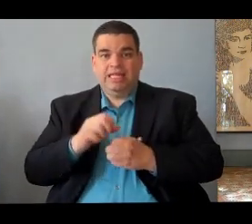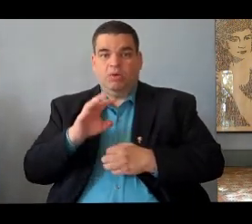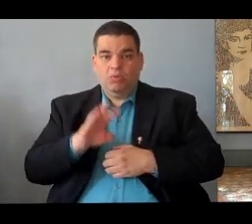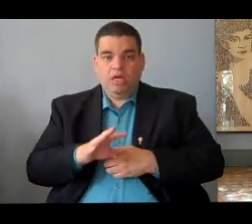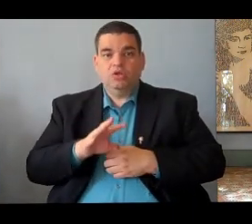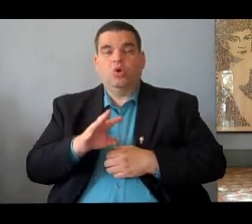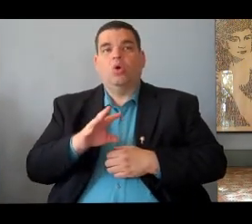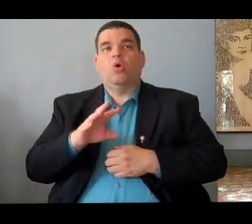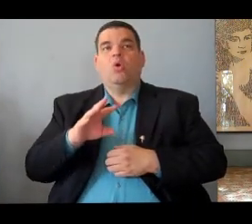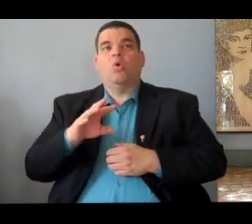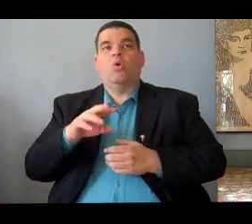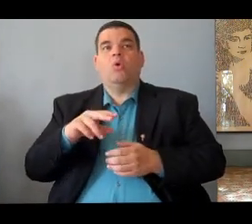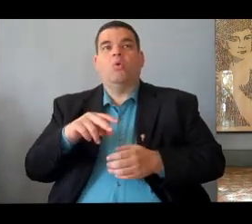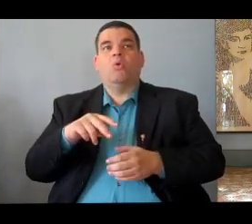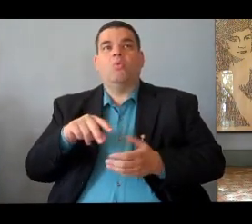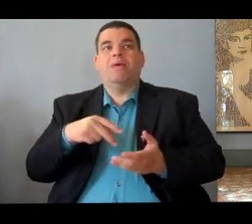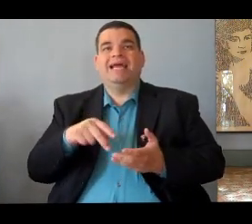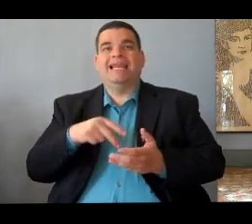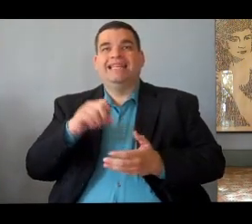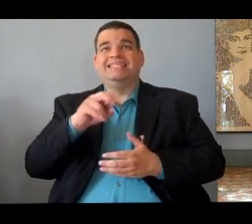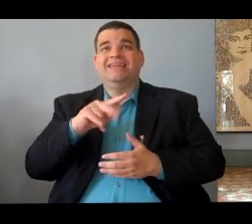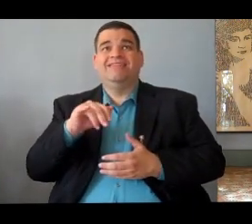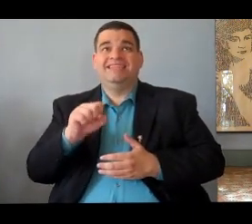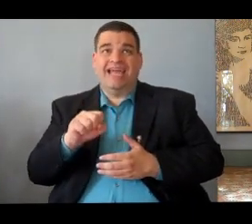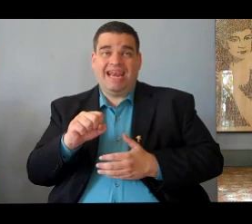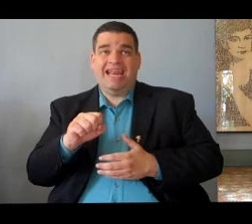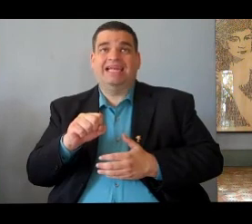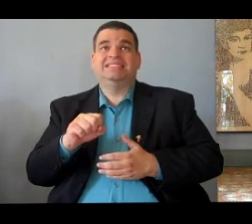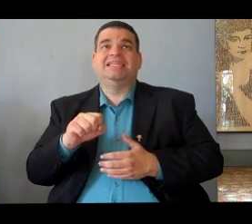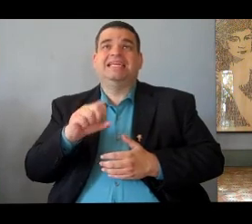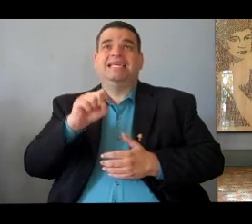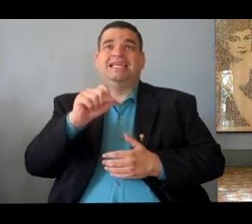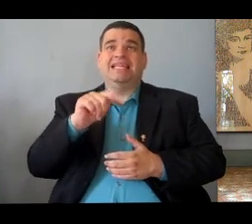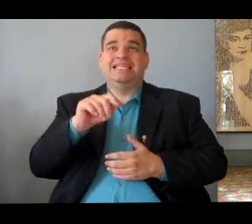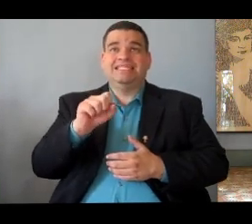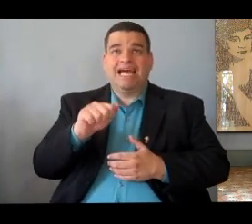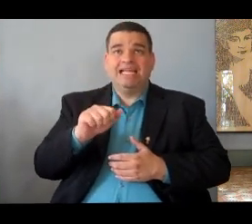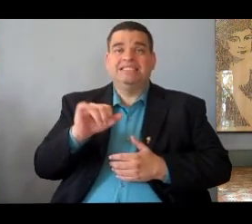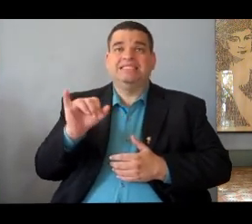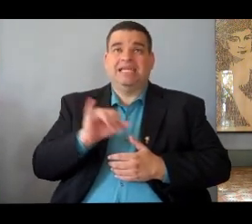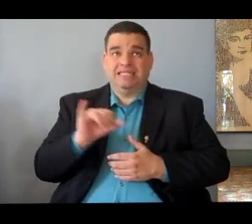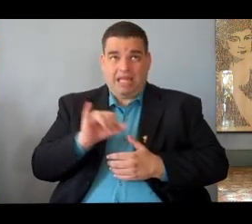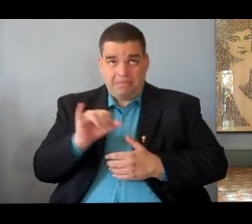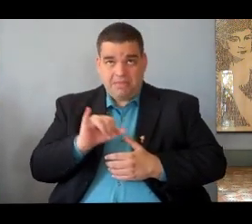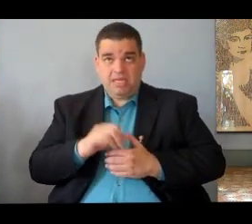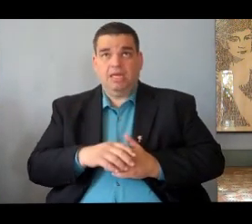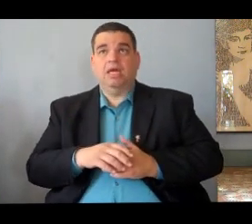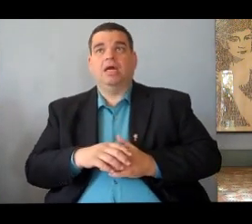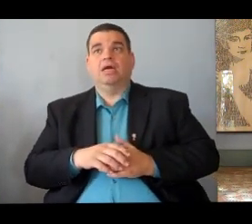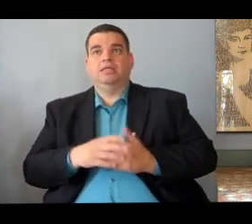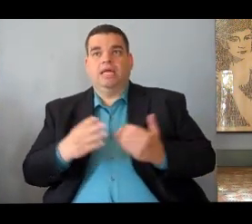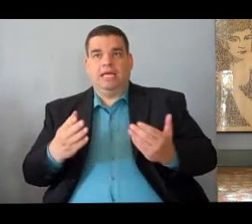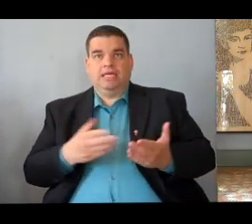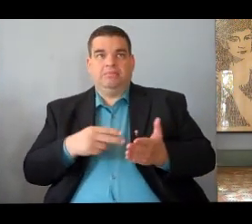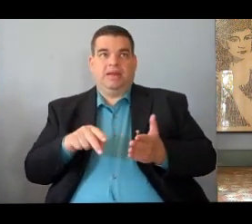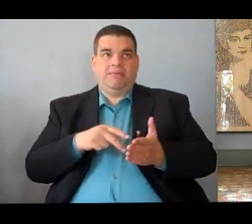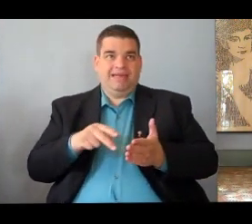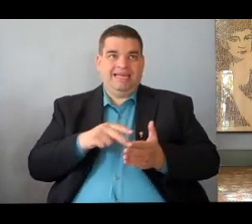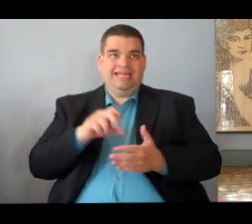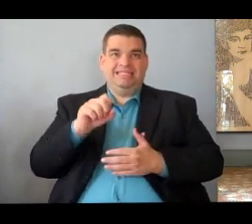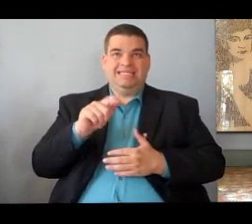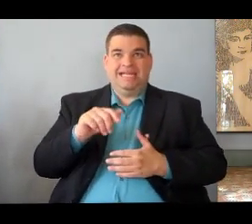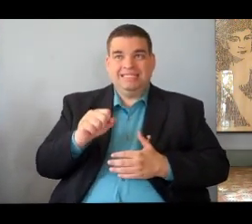de sevillanas y talleres de salsa. Ay, mire. También. ¿Aquí mismo se sí, da? Sí, aquí mismo mira, para bailar linda. Salsa. Wow. ¿Cómo que de cocina? La